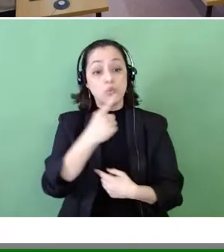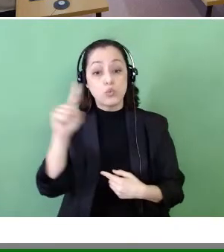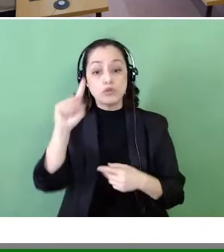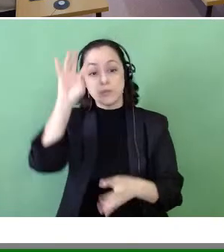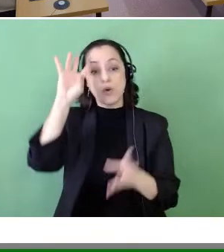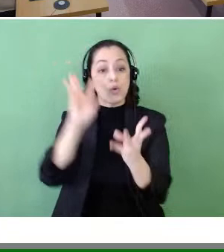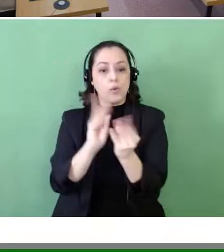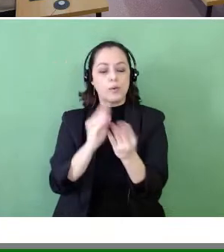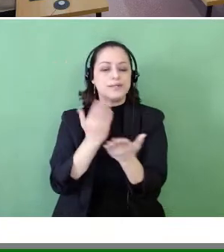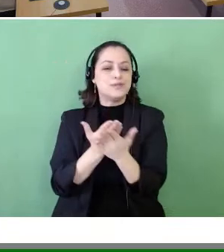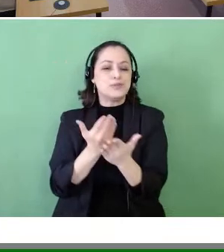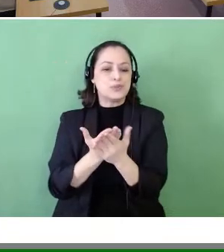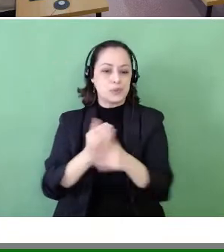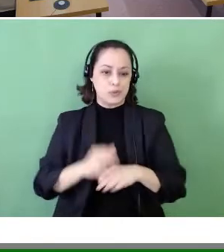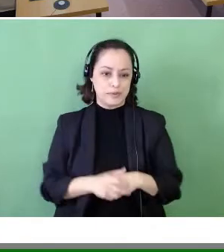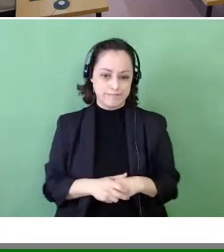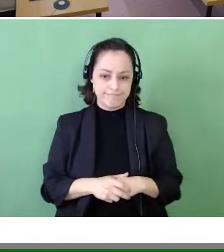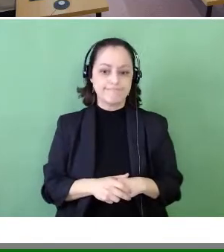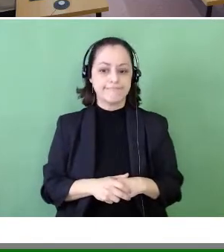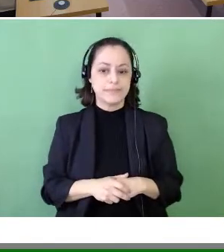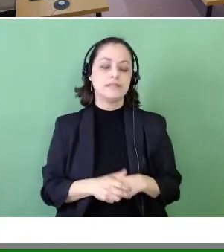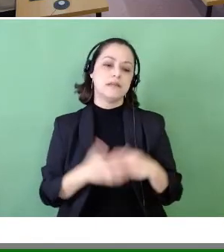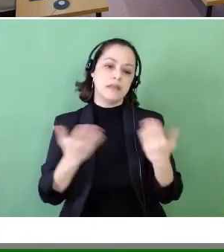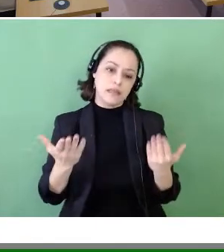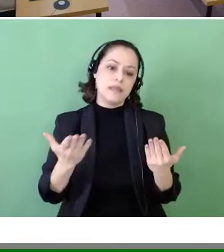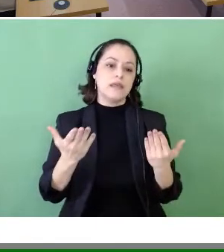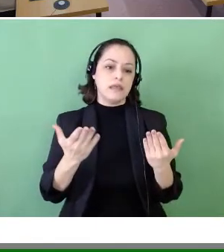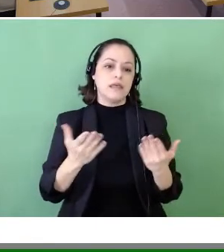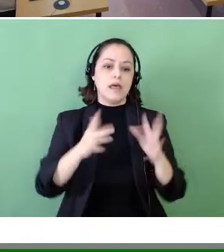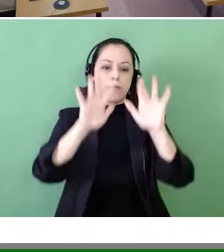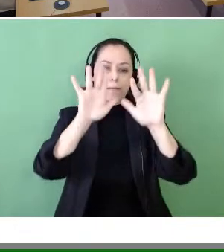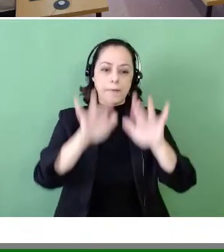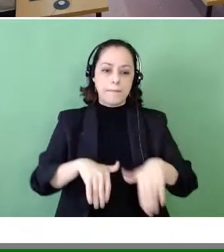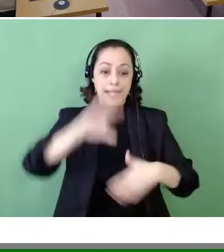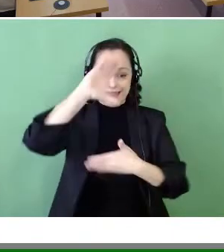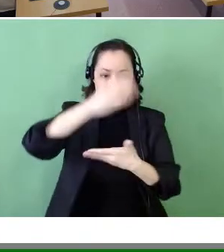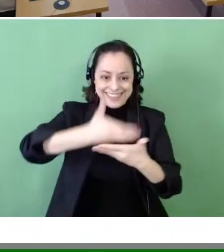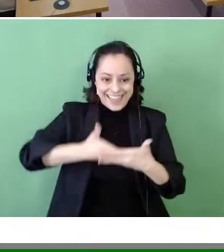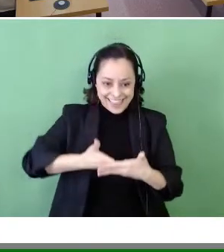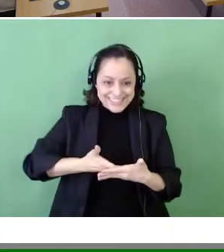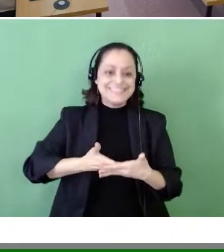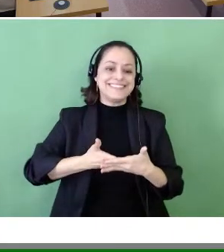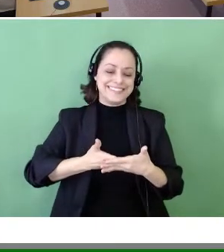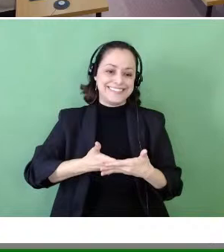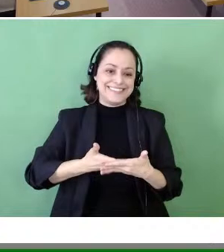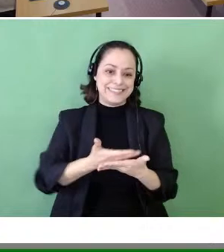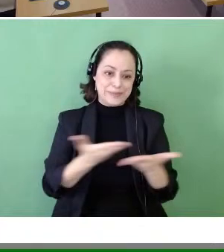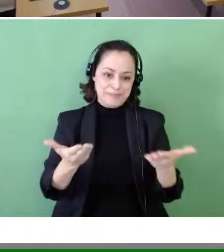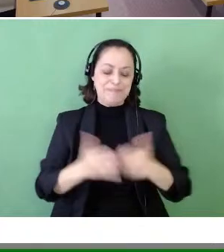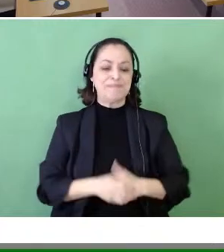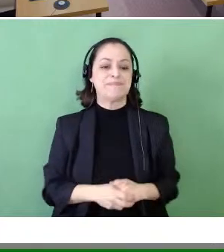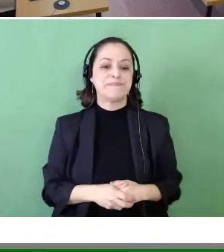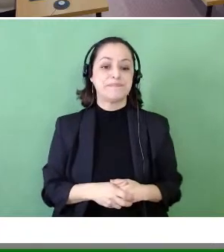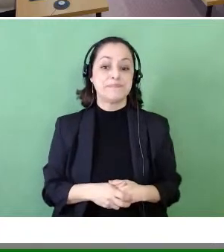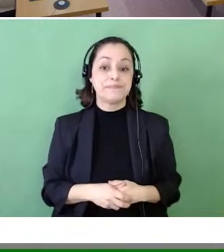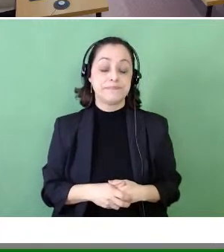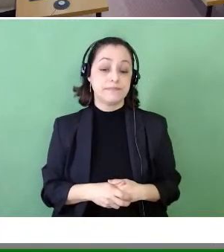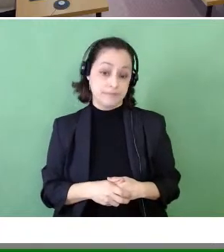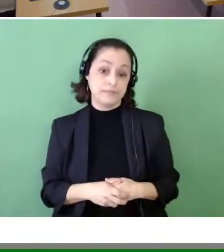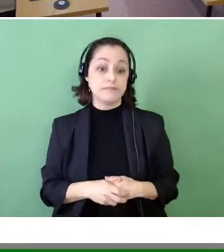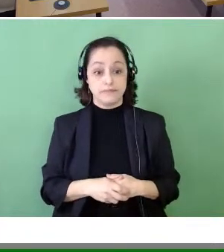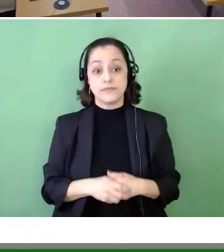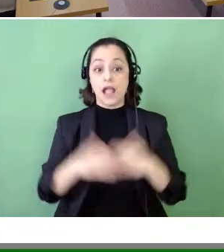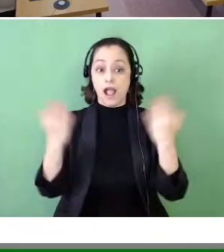estudio con la redacción final de la tesis, presentación, y ahora estamos aquí. Pues bueno, vamos a